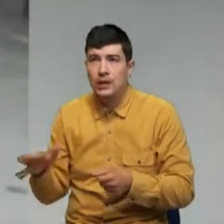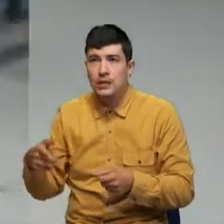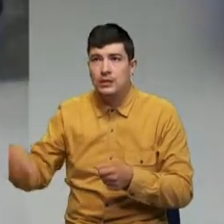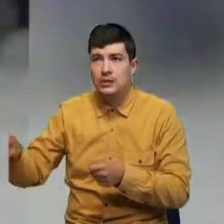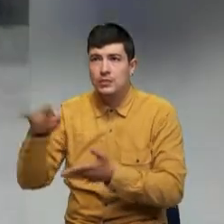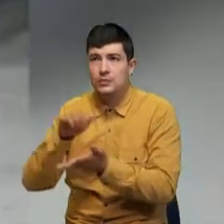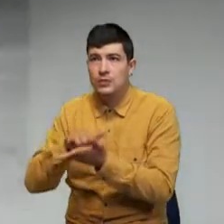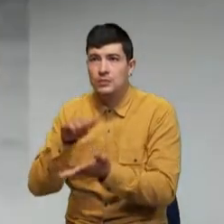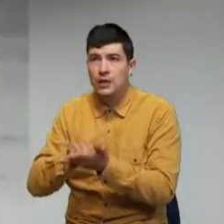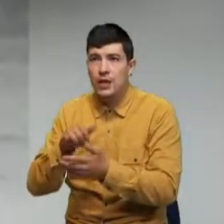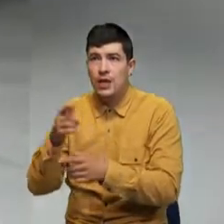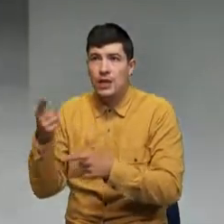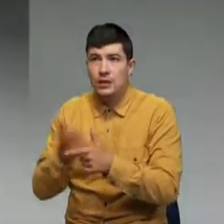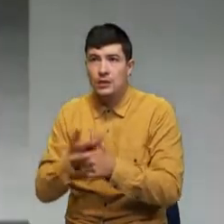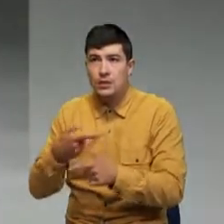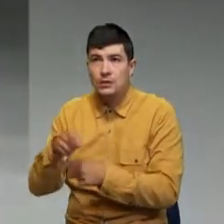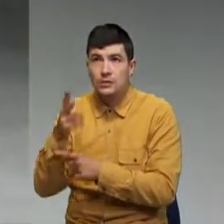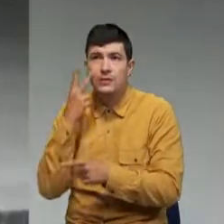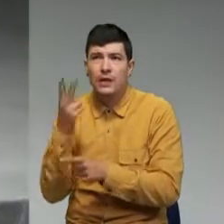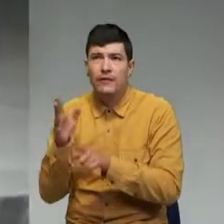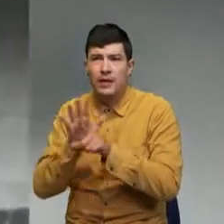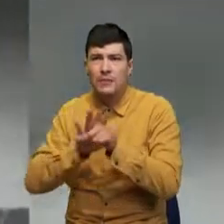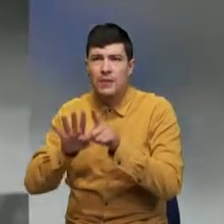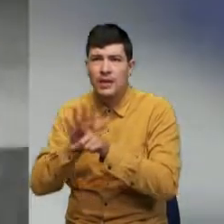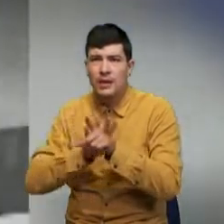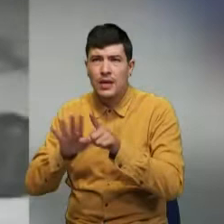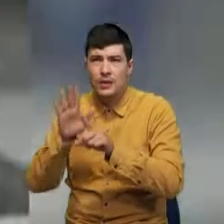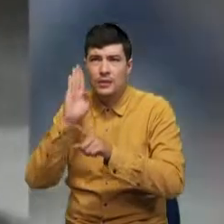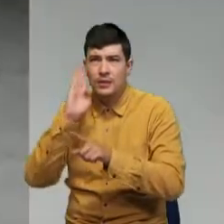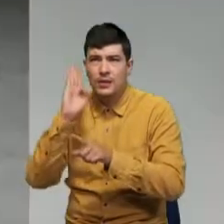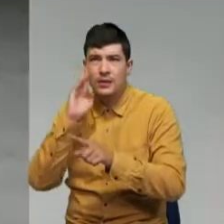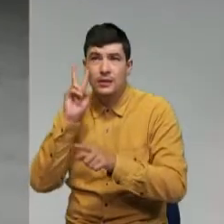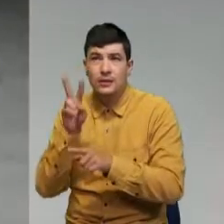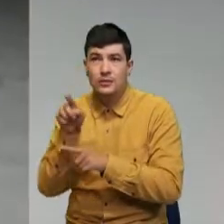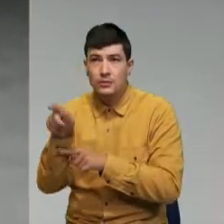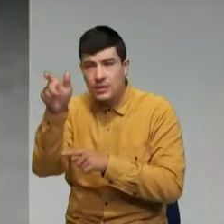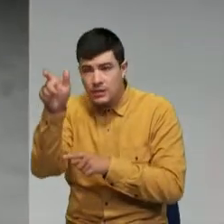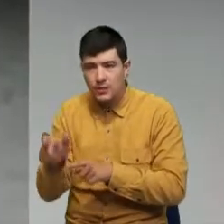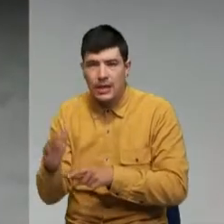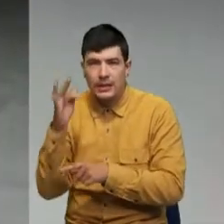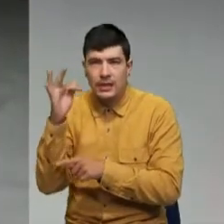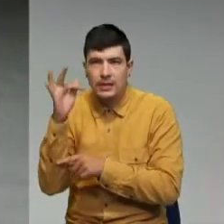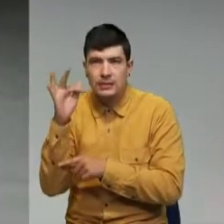cortopunzantes. Así quedó evidenciado en video de celular hecho por un testigo.